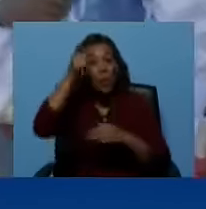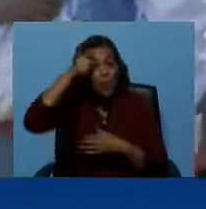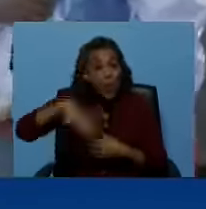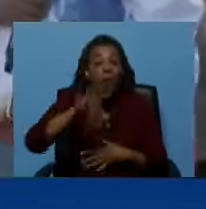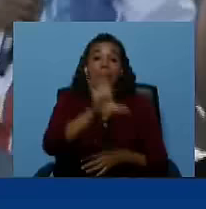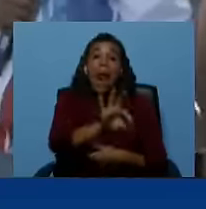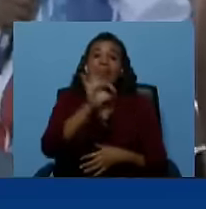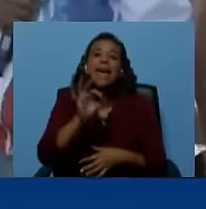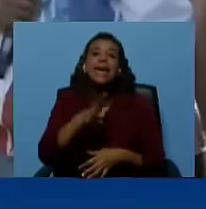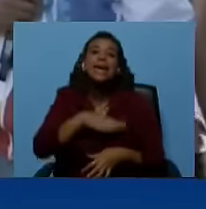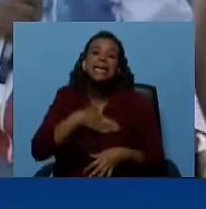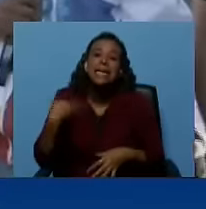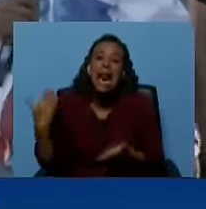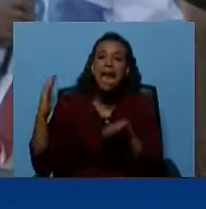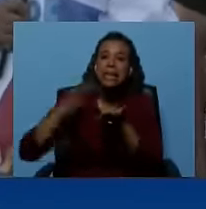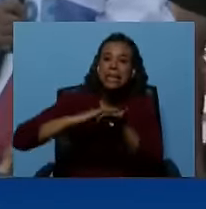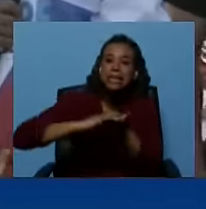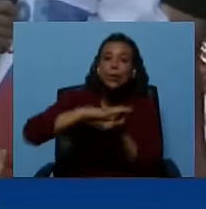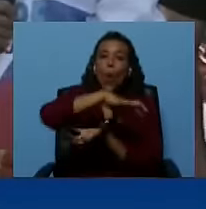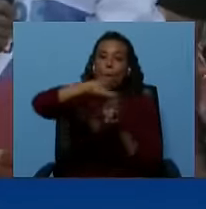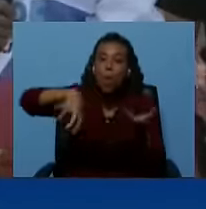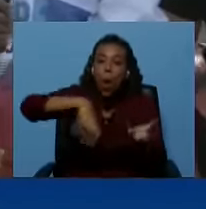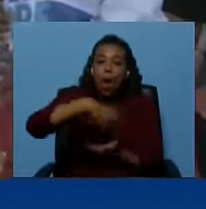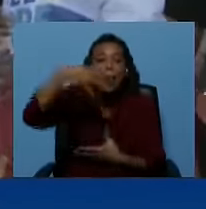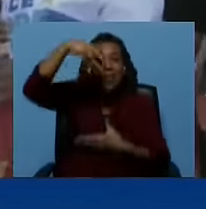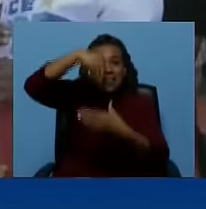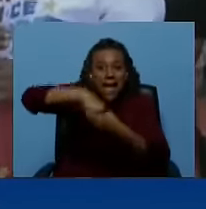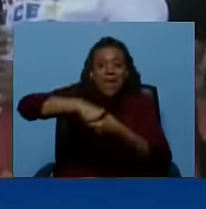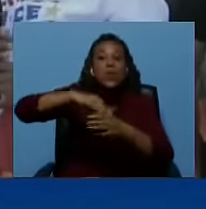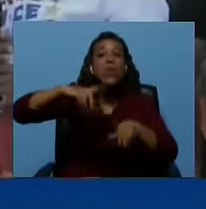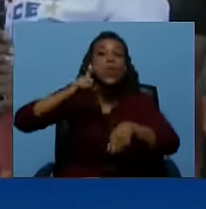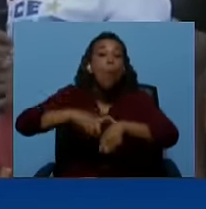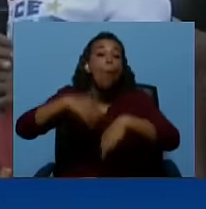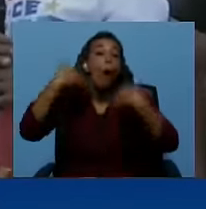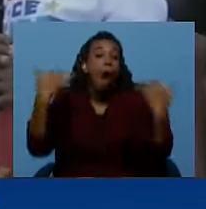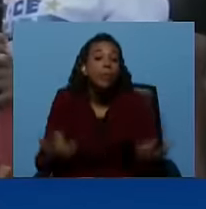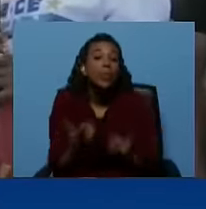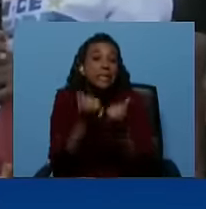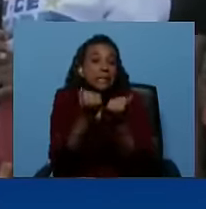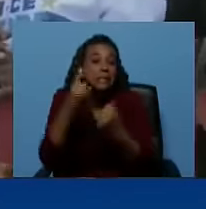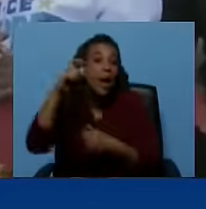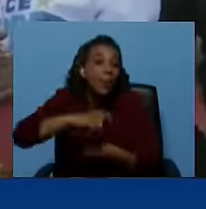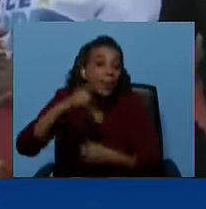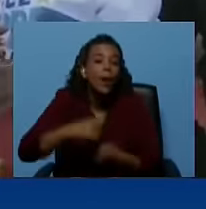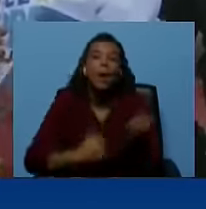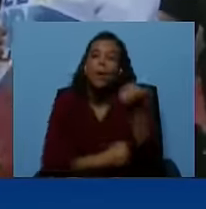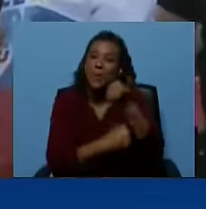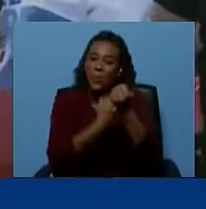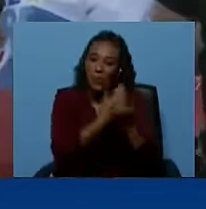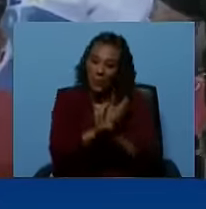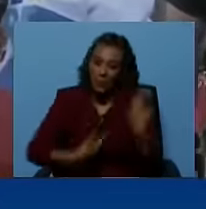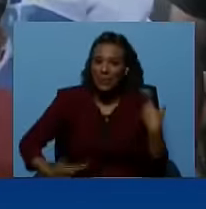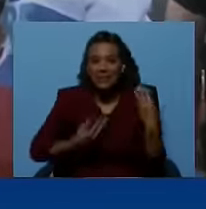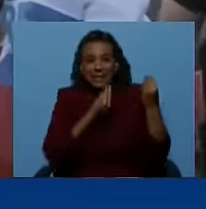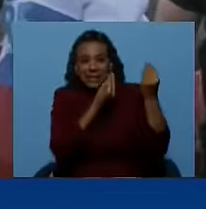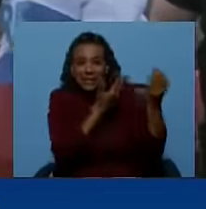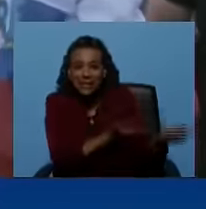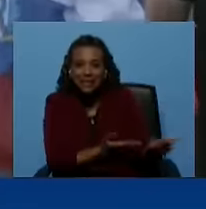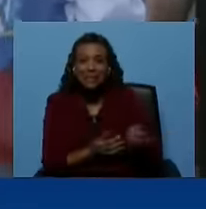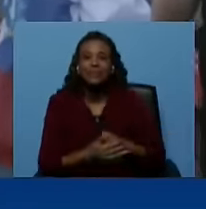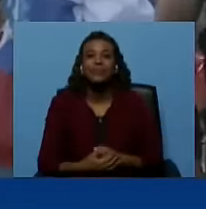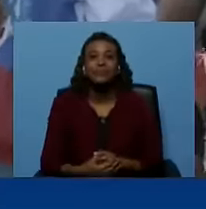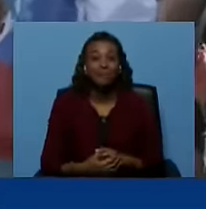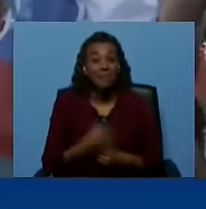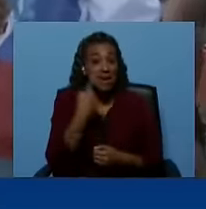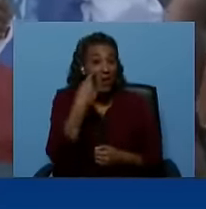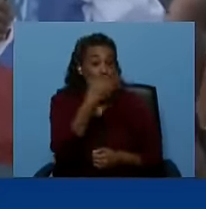elige qué es lo que quiere qué necesita y cómo lo hace y cuándo lo hace y para eso tienen el apoyo del presidente Pues aquí